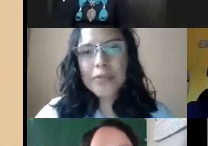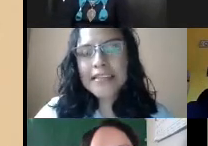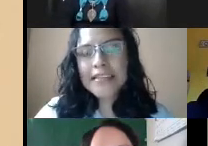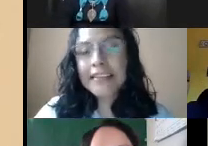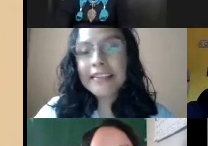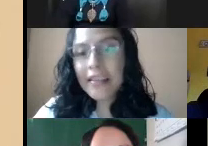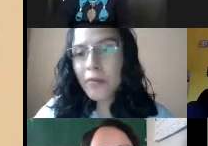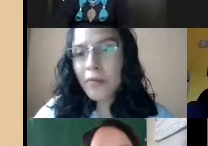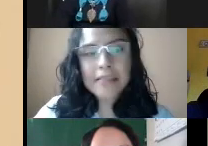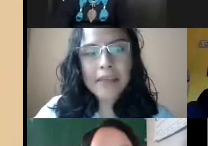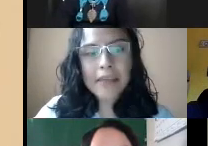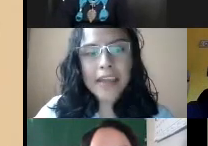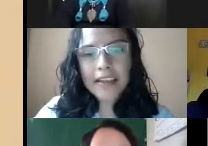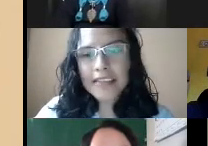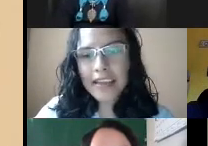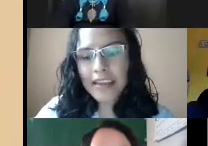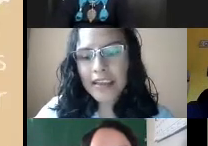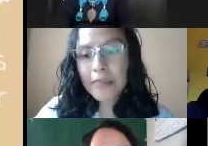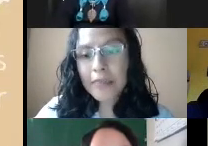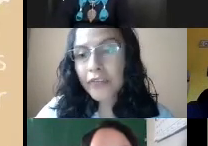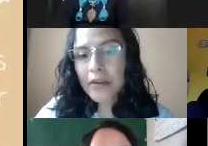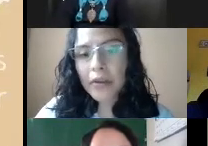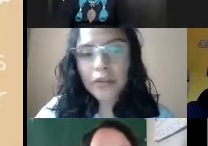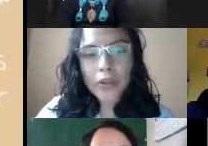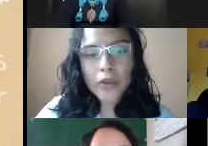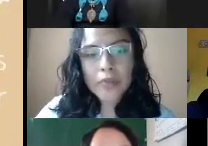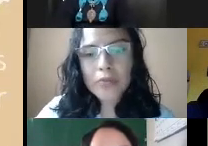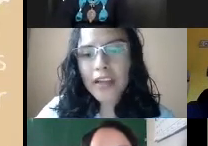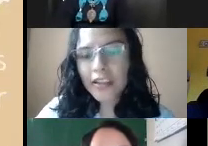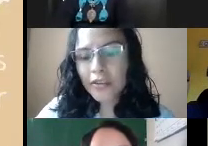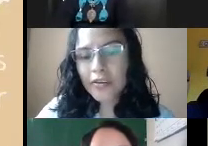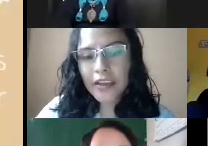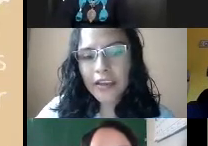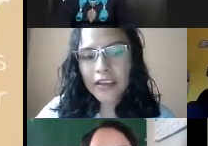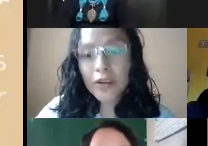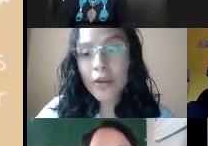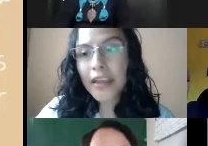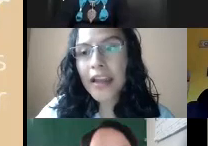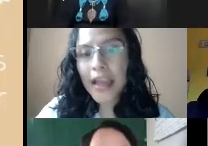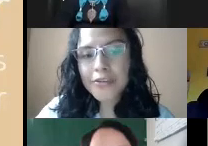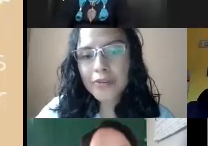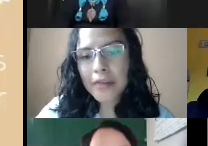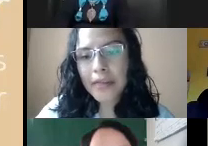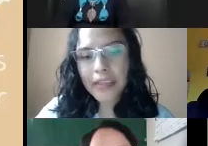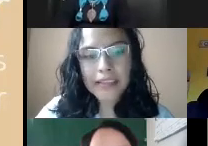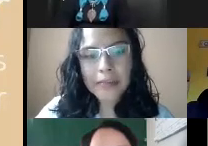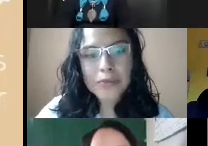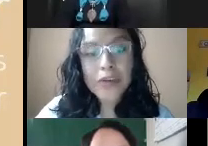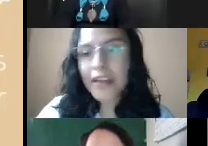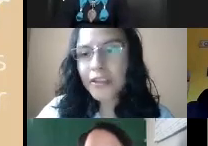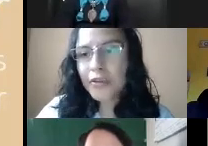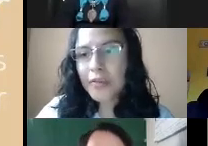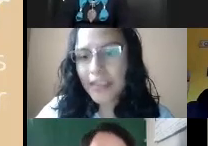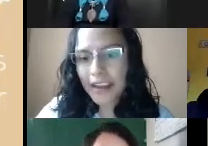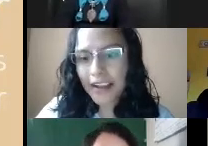Seguimos presentando más imágenes de profesor Marco Antonio demostrando lo que él ha hecho con la madera. Tenemos